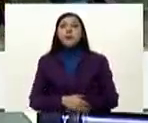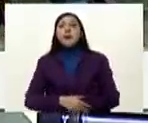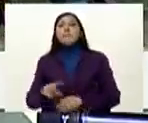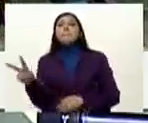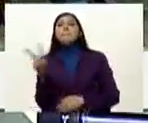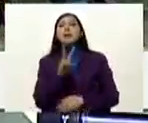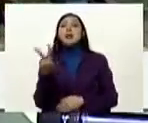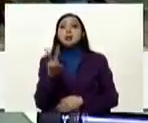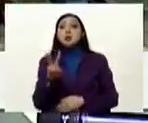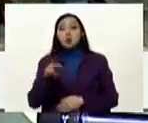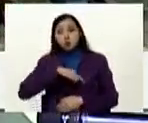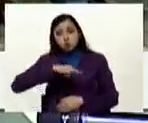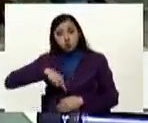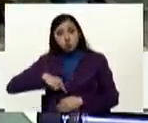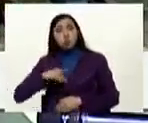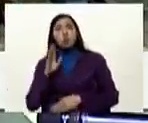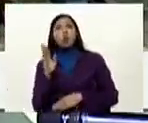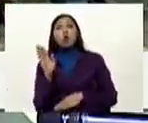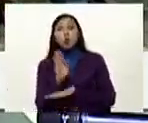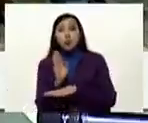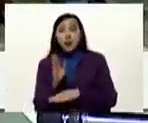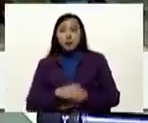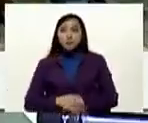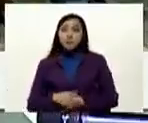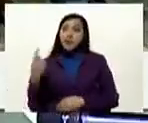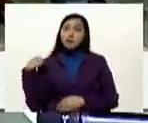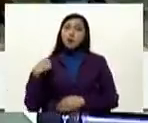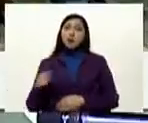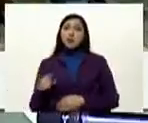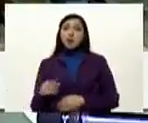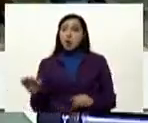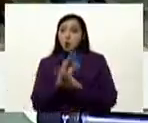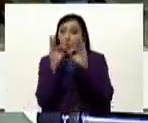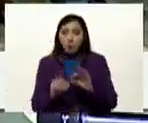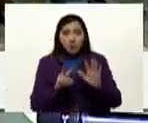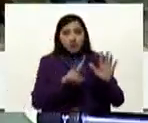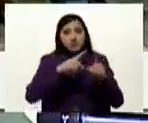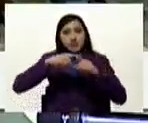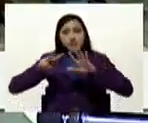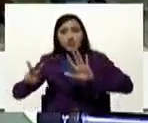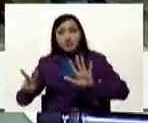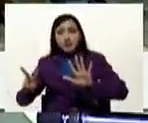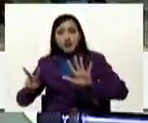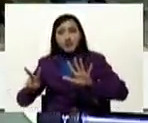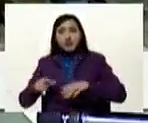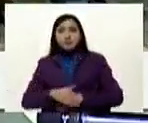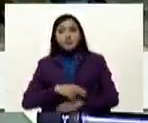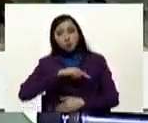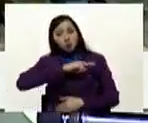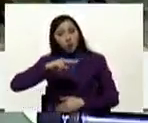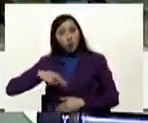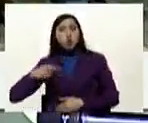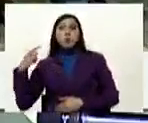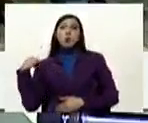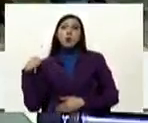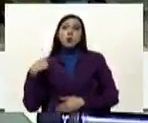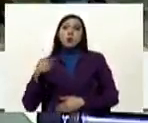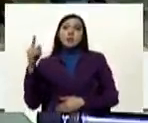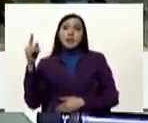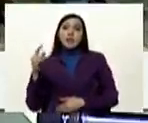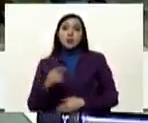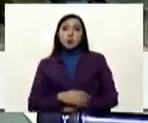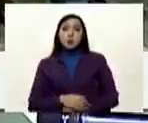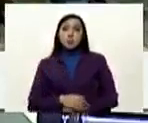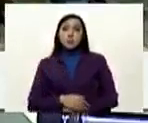Venezuela, porque nos hemos cuidado y hemos tenido el método 7 más 7, hemos tenido